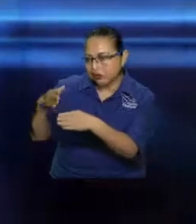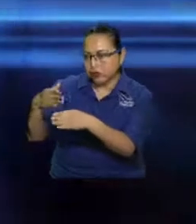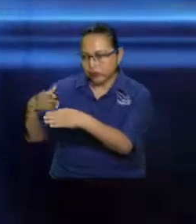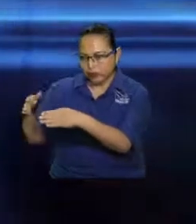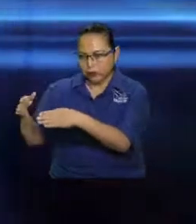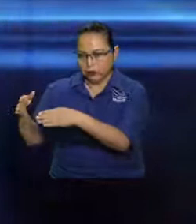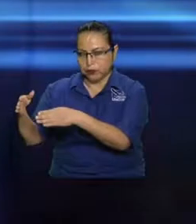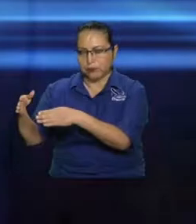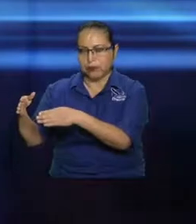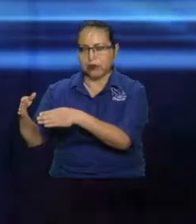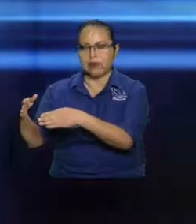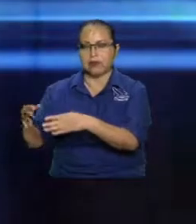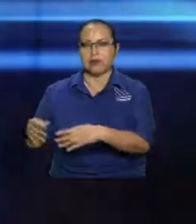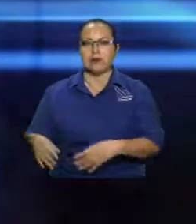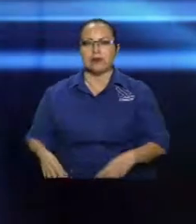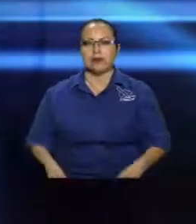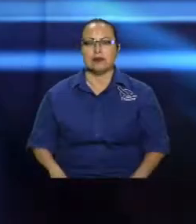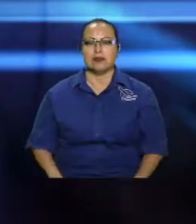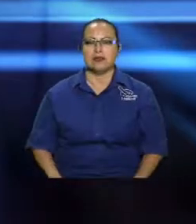repartió,